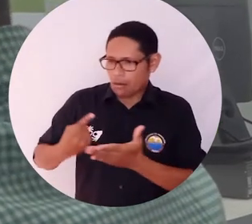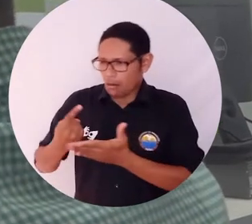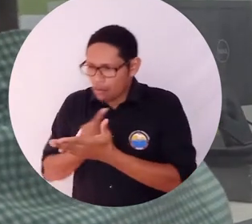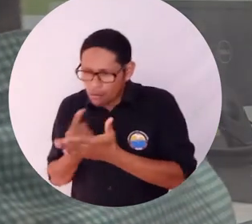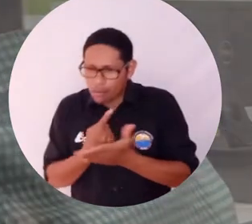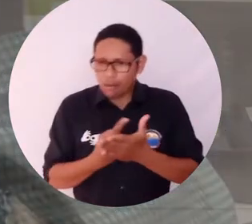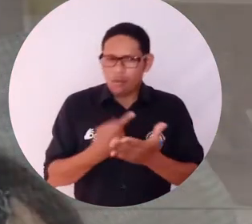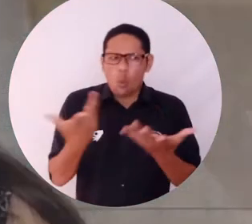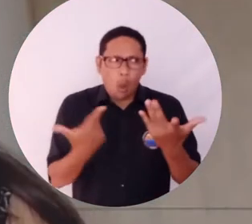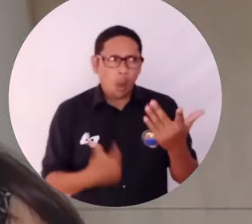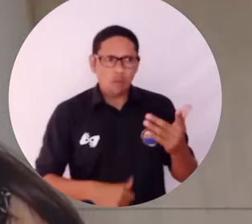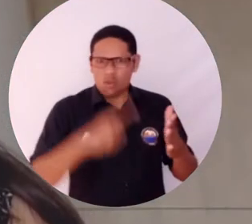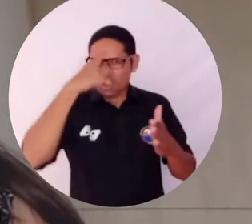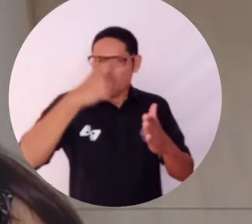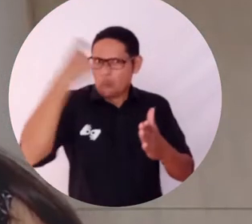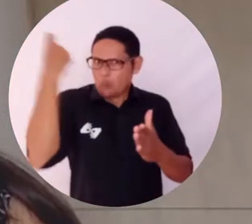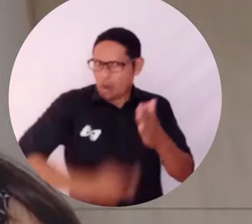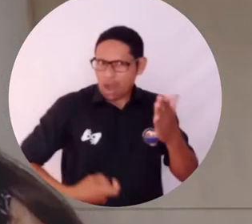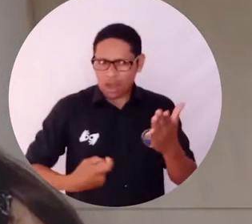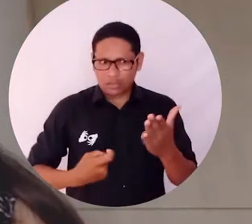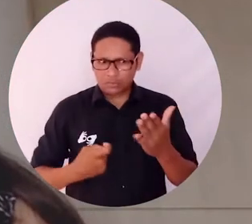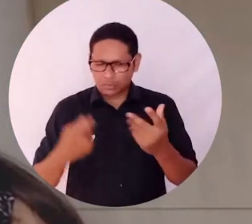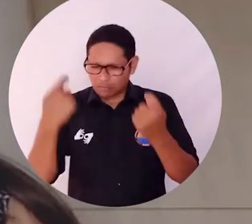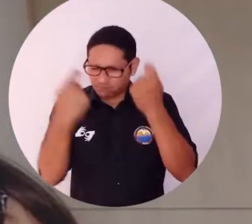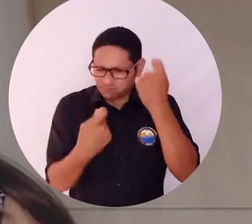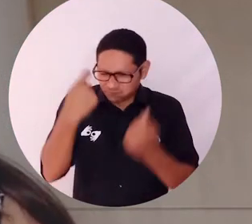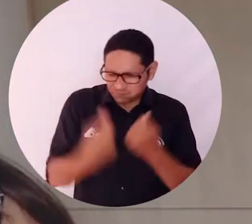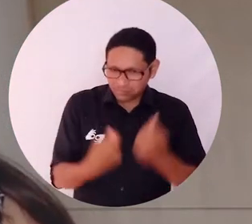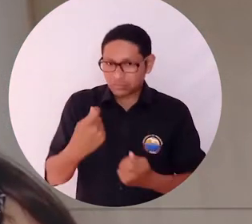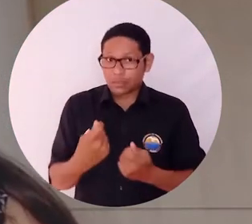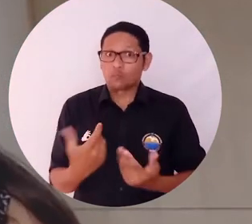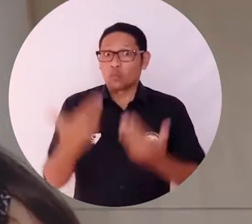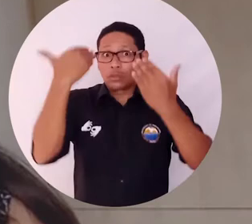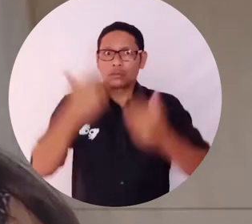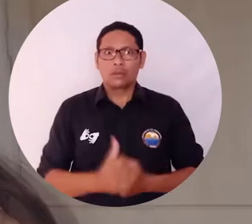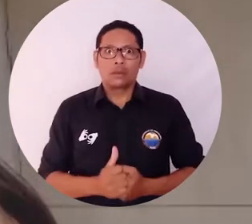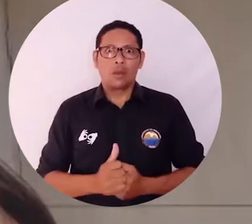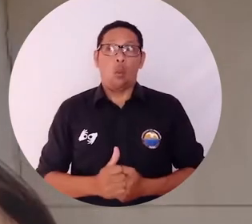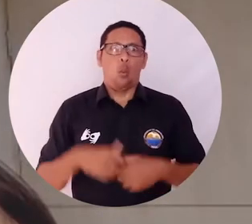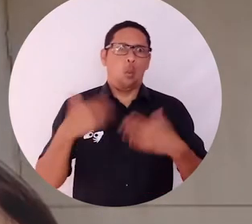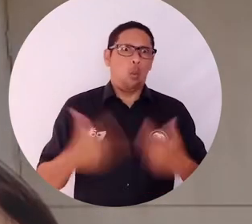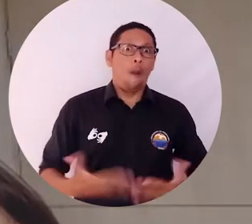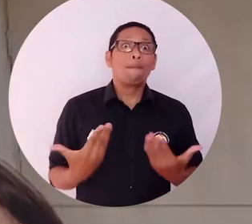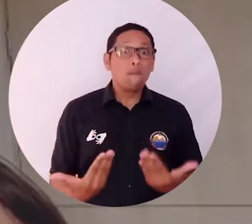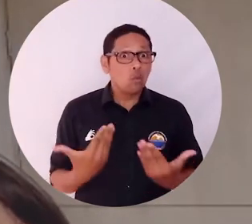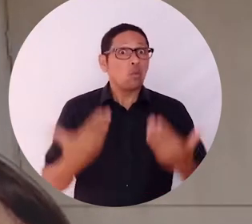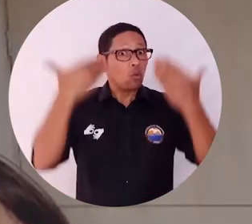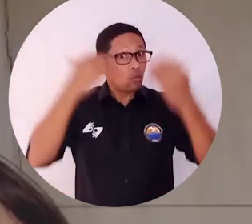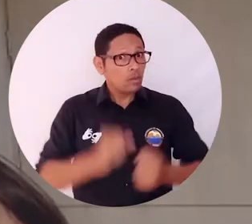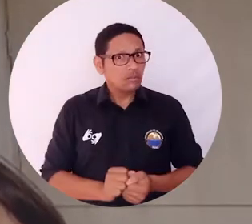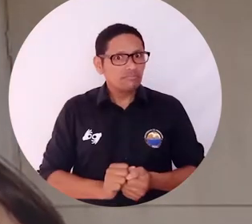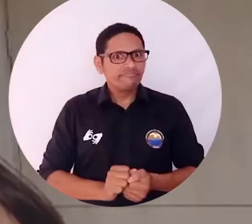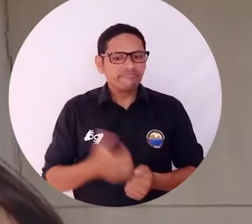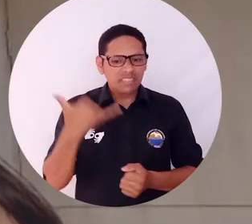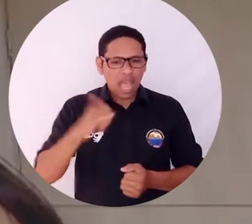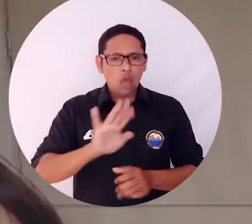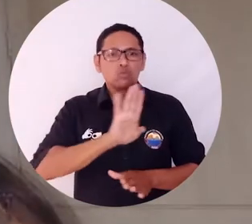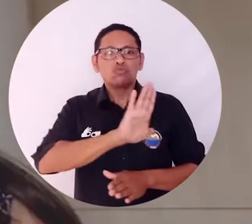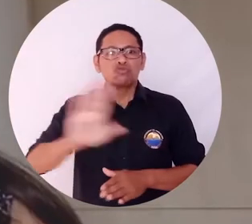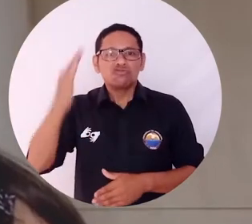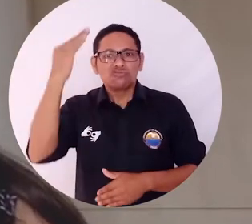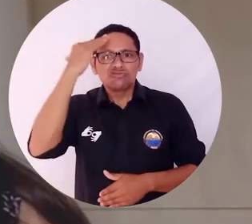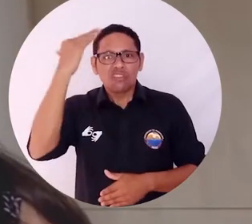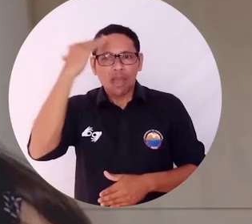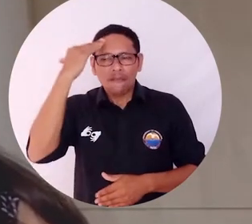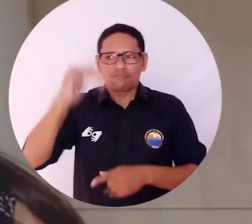obligaciones tributarias. Estas experiencias son valiosísimas en el proceso de formación, porque ya ustedes se probaron en la arena de la práctica,